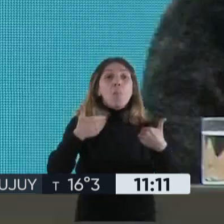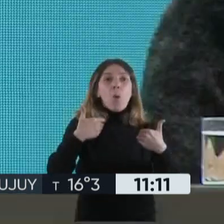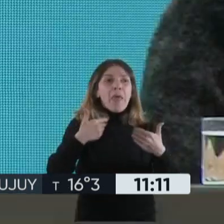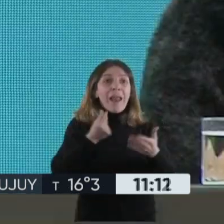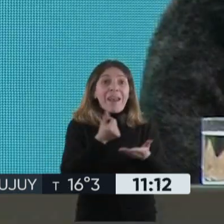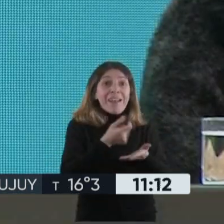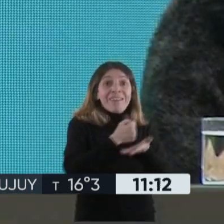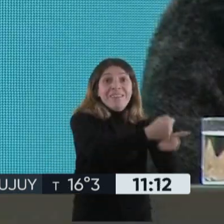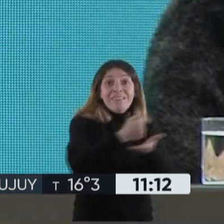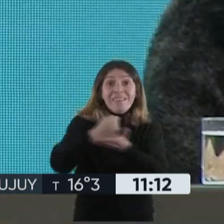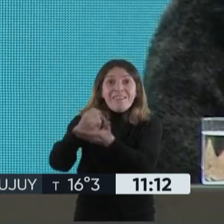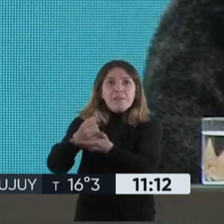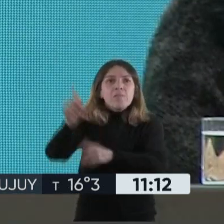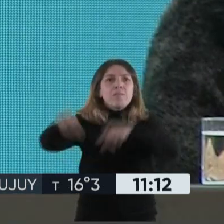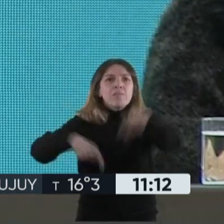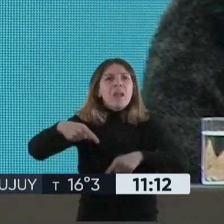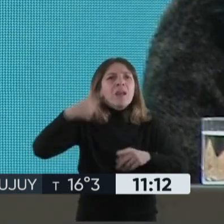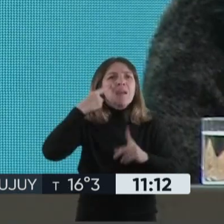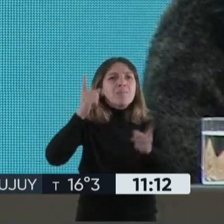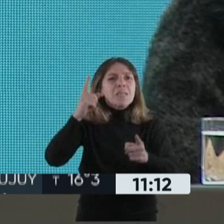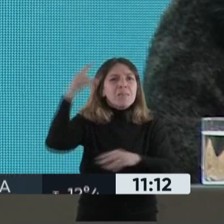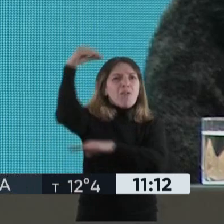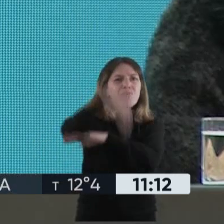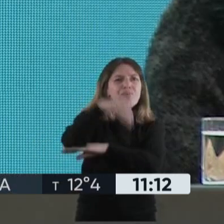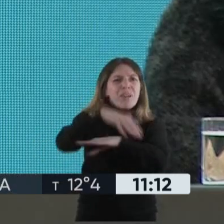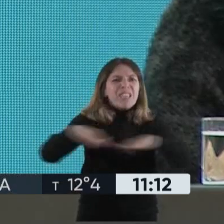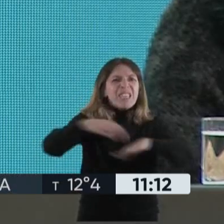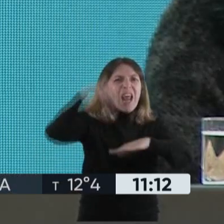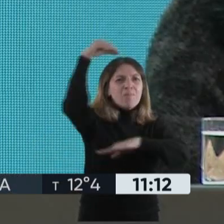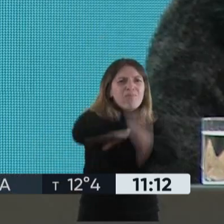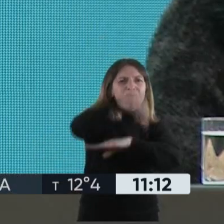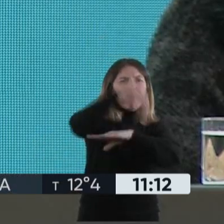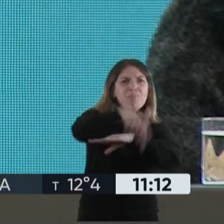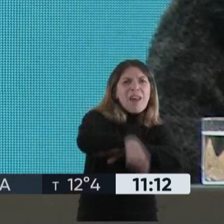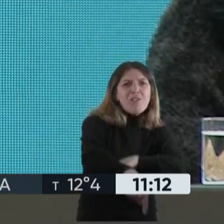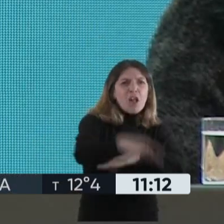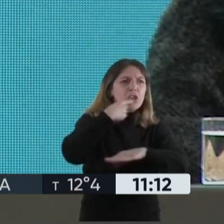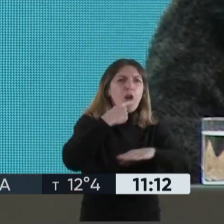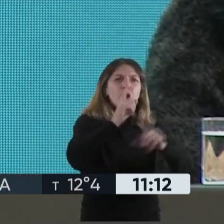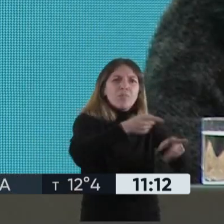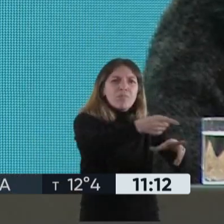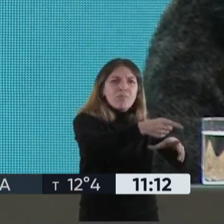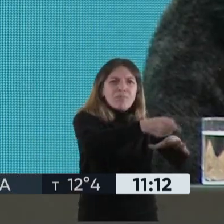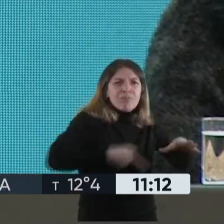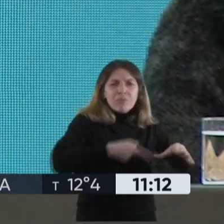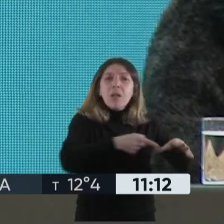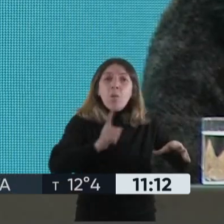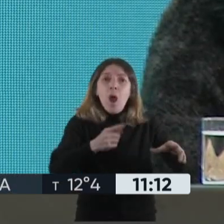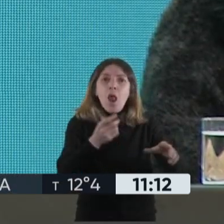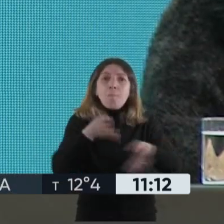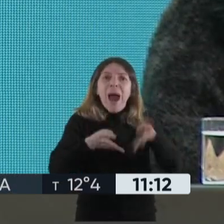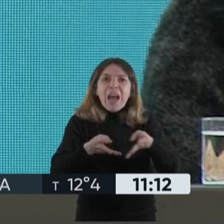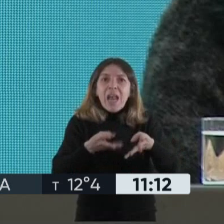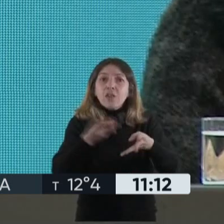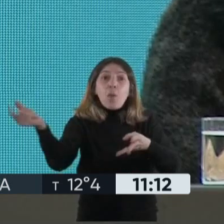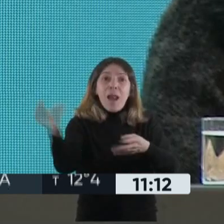equipos de perforación y sobre todo de fractura, y para las necesidades que tenga en general la industria. Pero